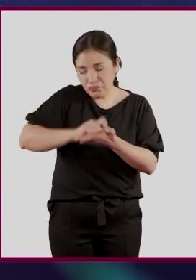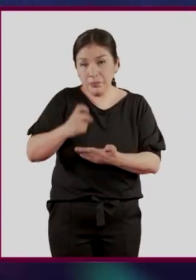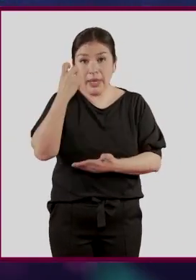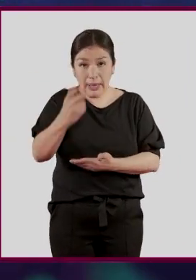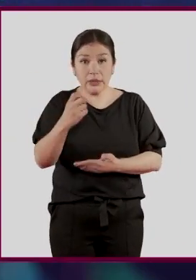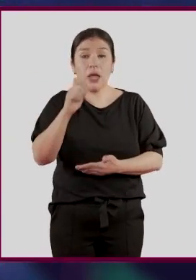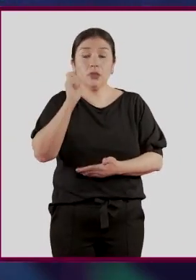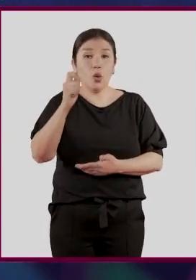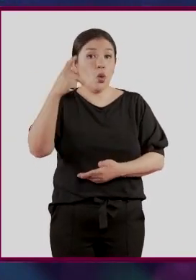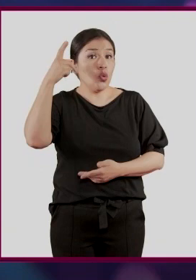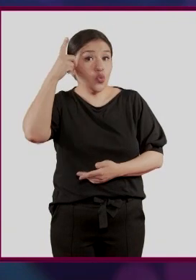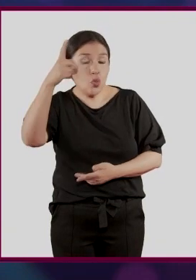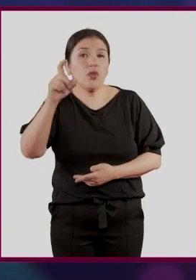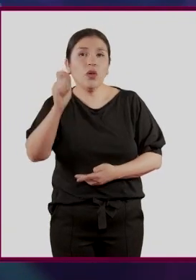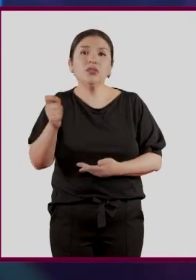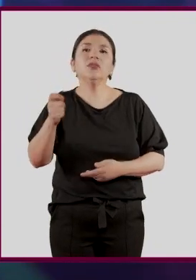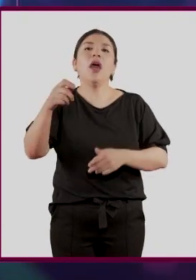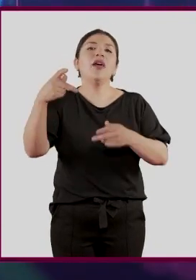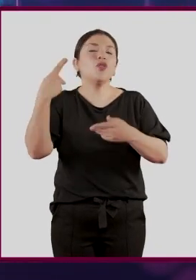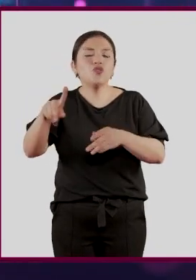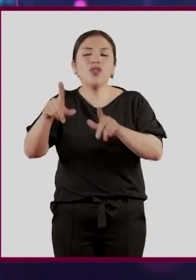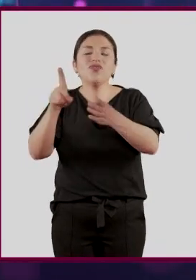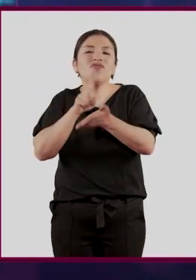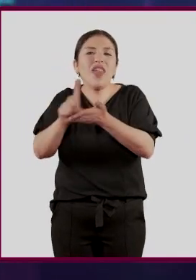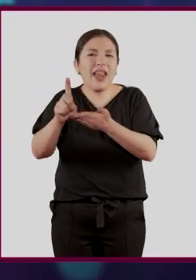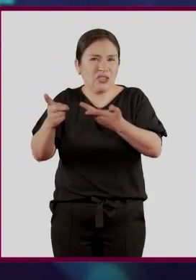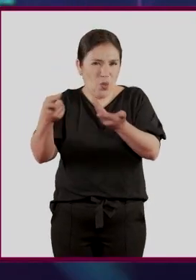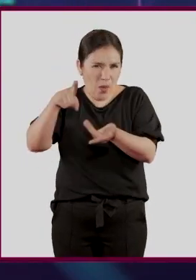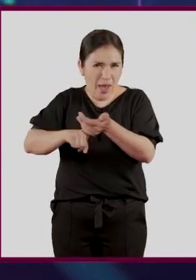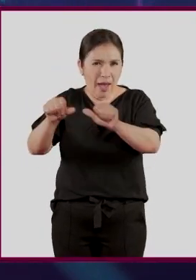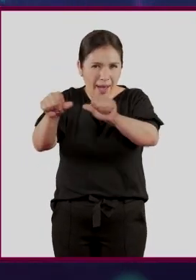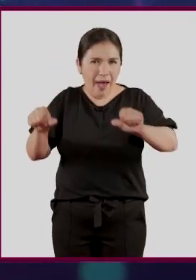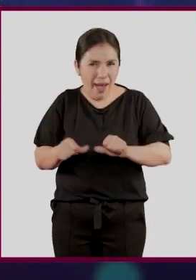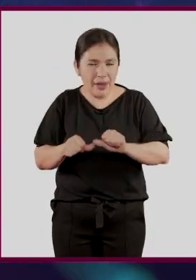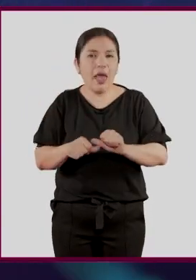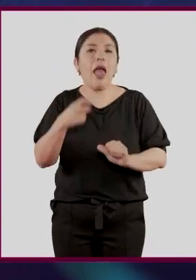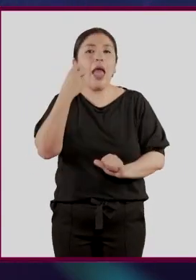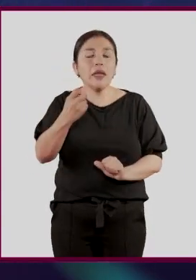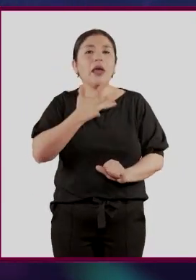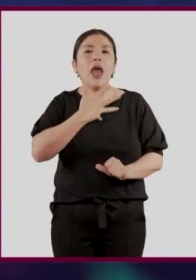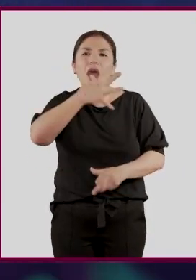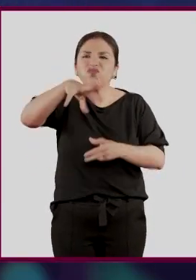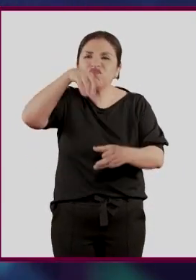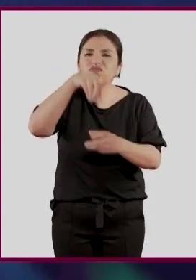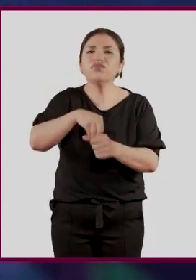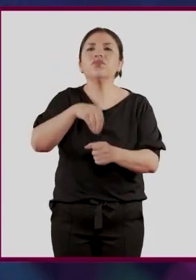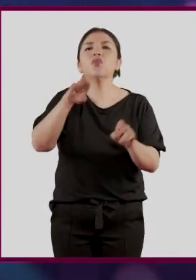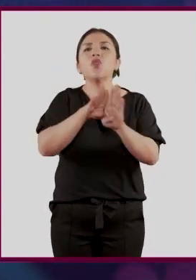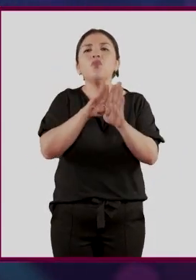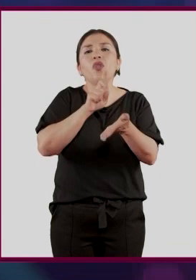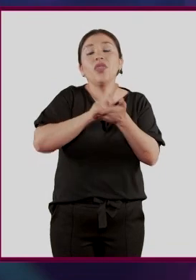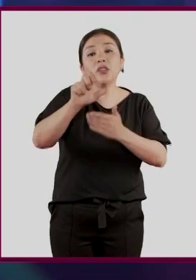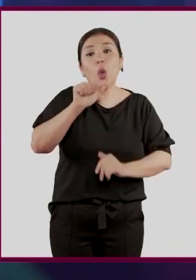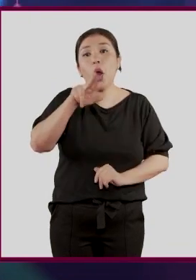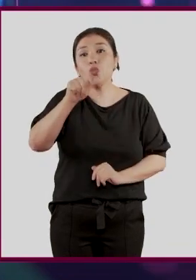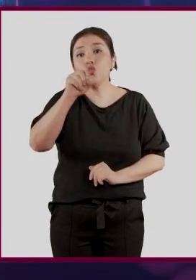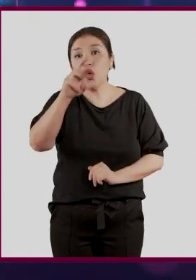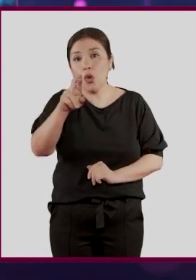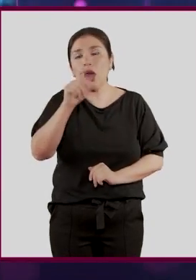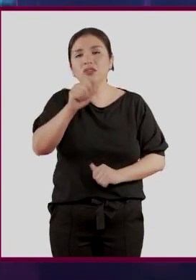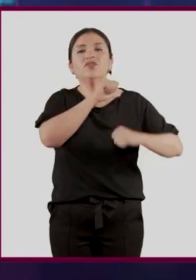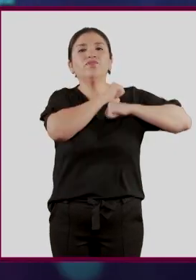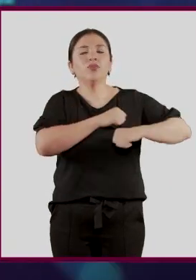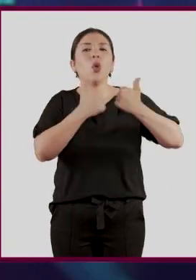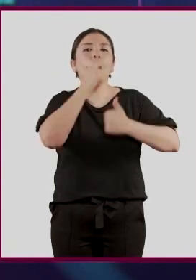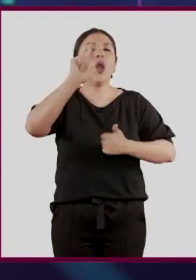propiedad intelectual como tal es el área del derecho, en el cual se concentran lo que vienen siendo los derechos de autor, que son tutelados